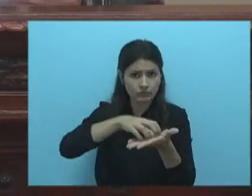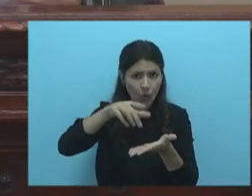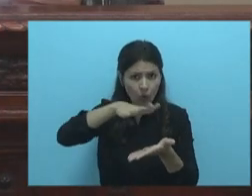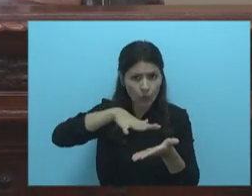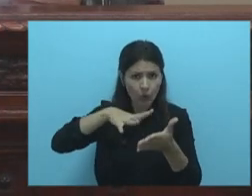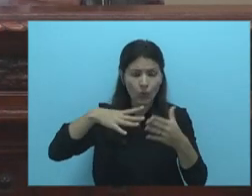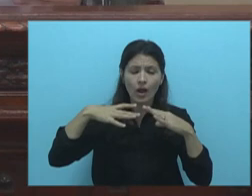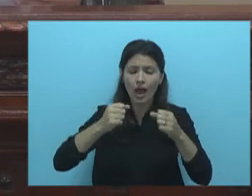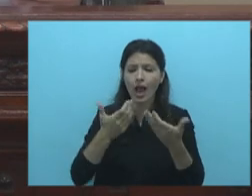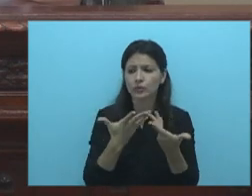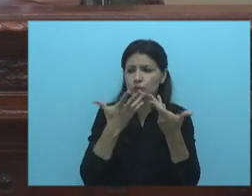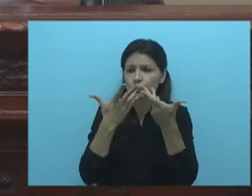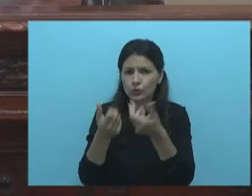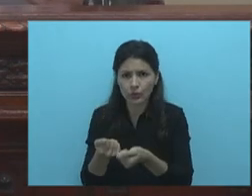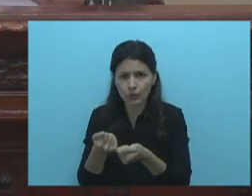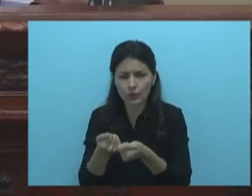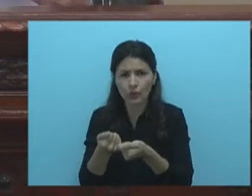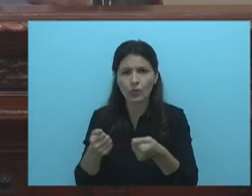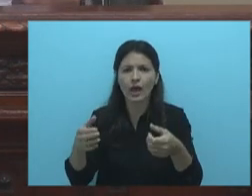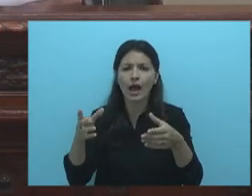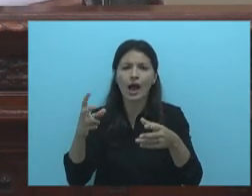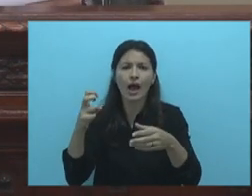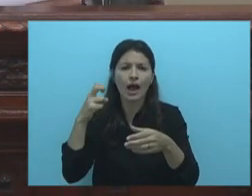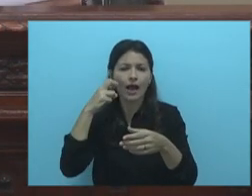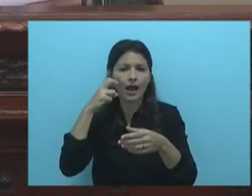a los adultos mayores que utilicen los servicios públicos de salud.